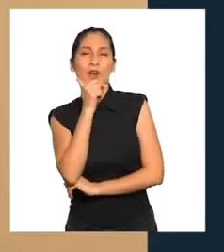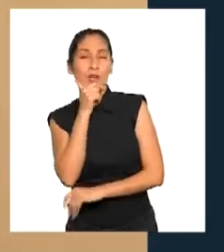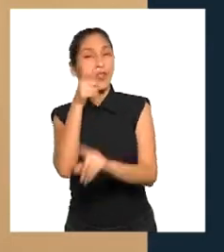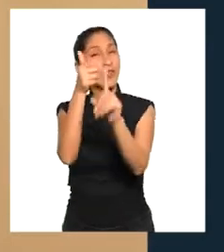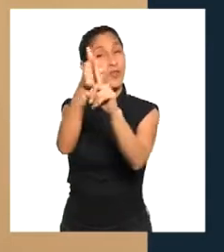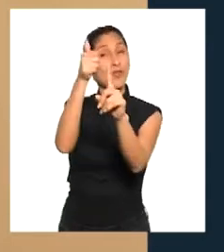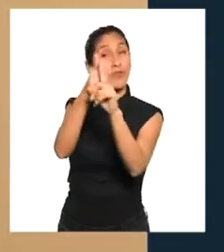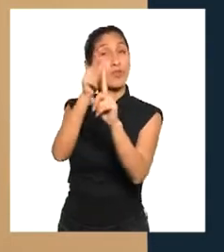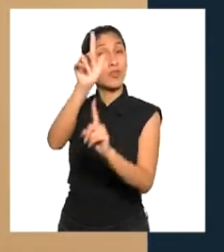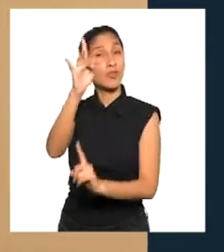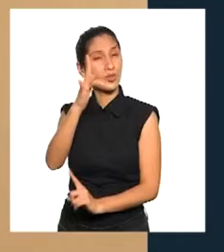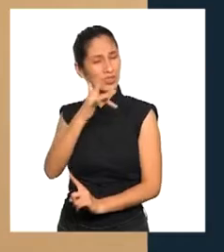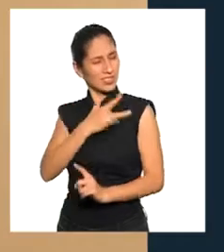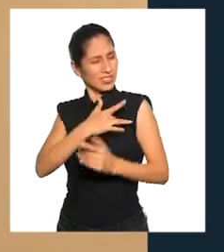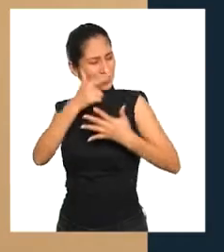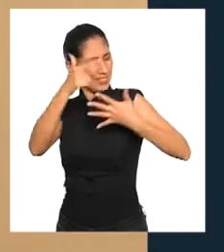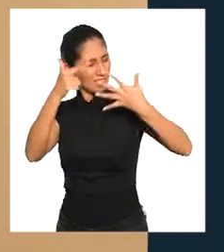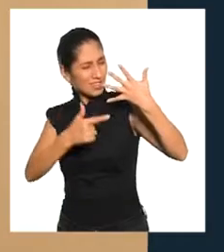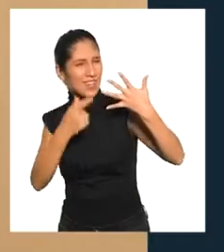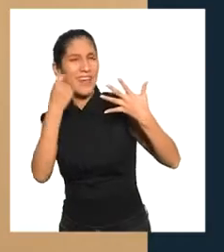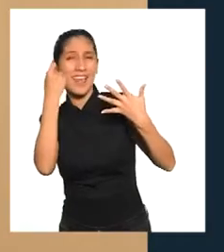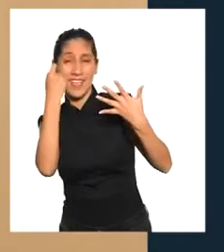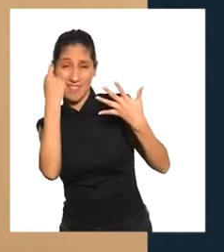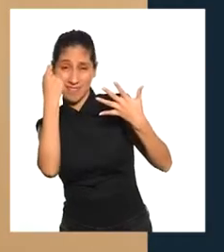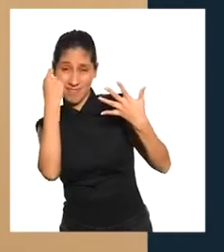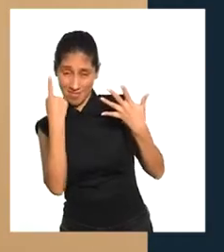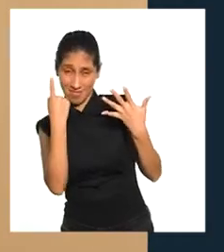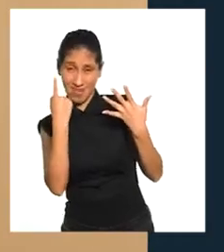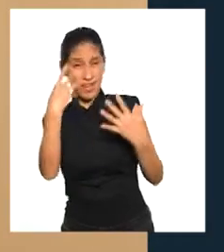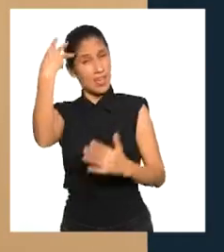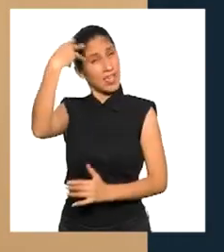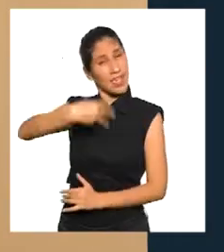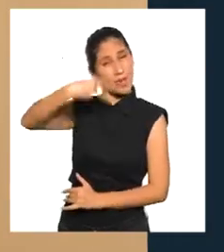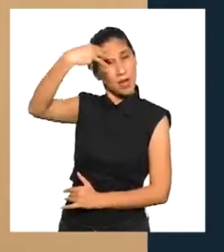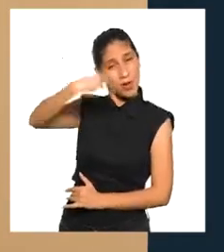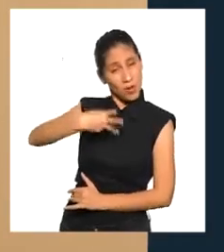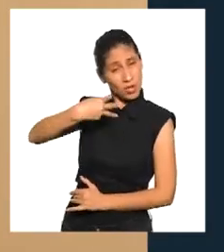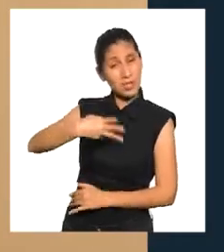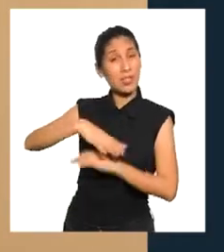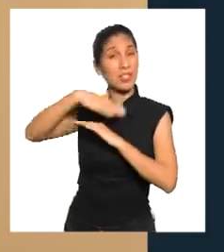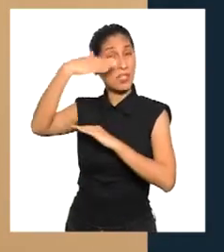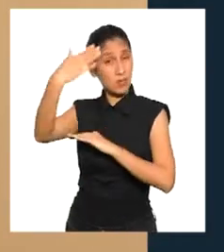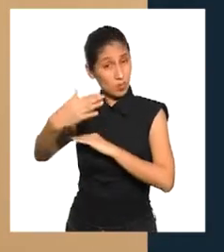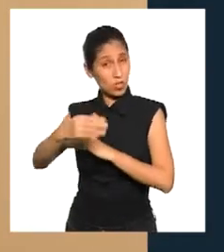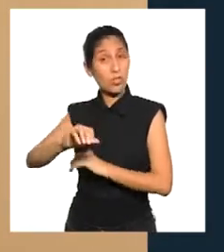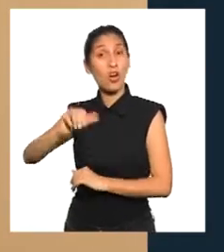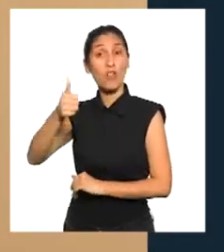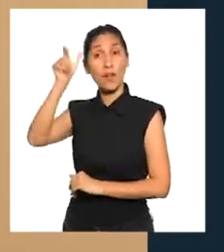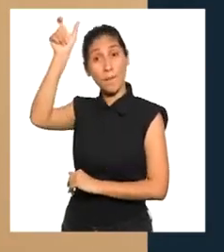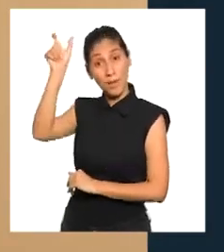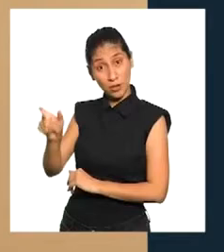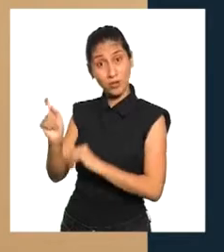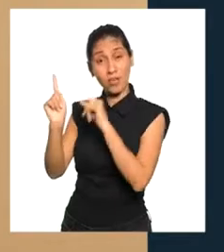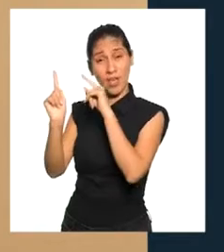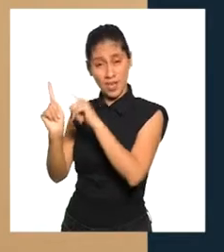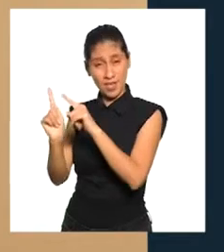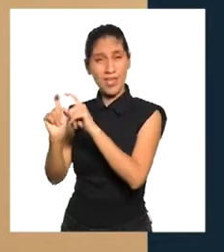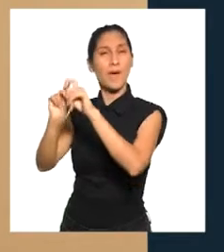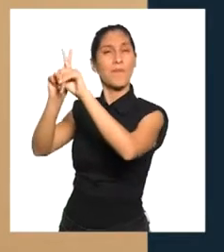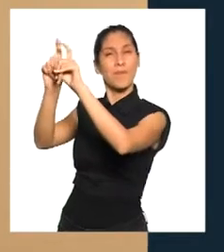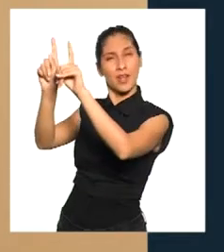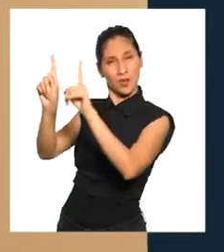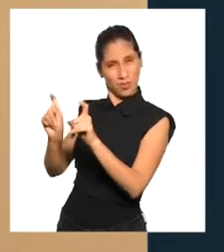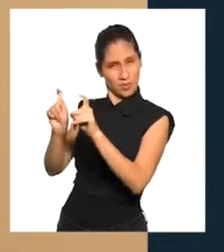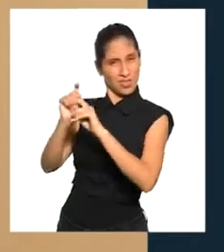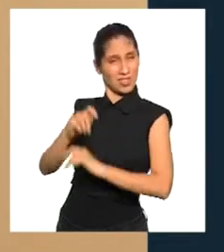tus emociones. Luego de eso, puedes pedir opinión de una persona imparcial. Eso